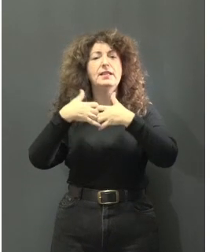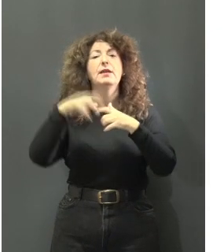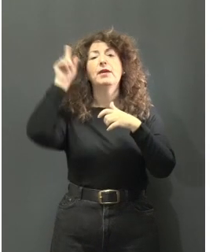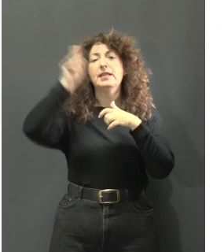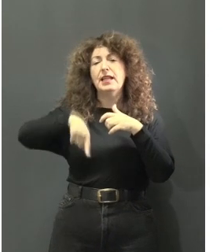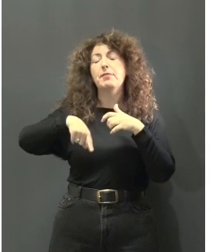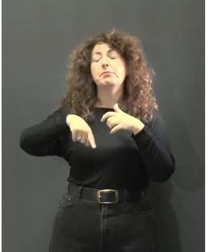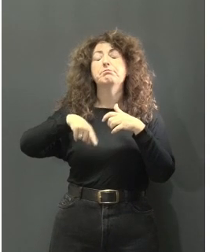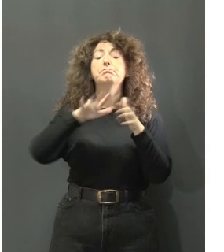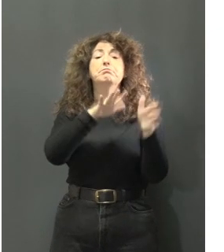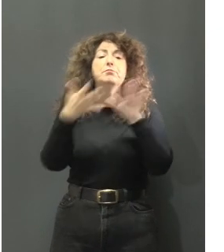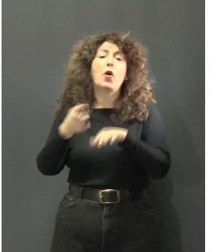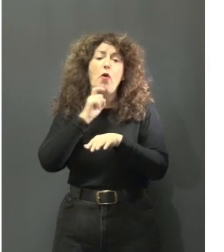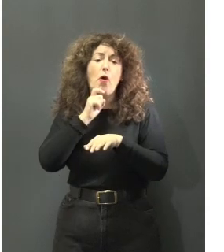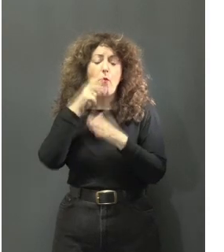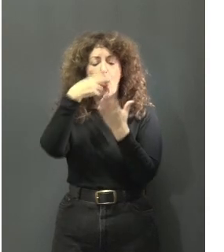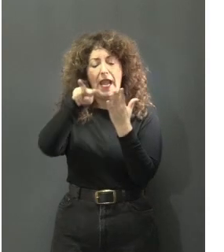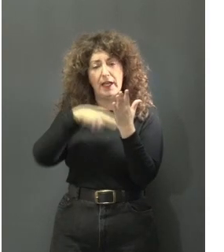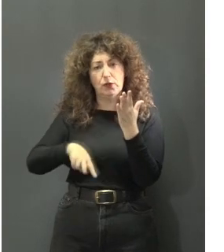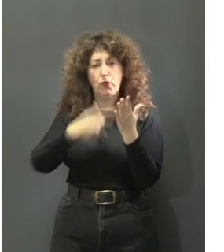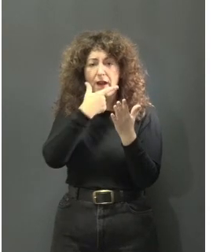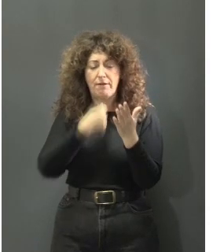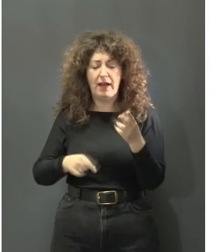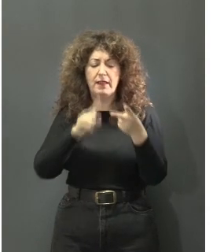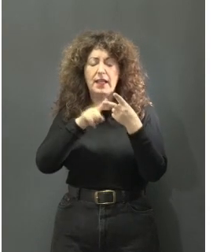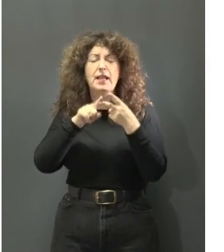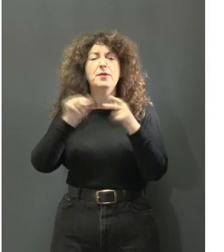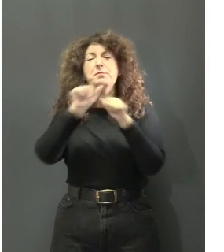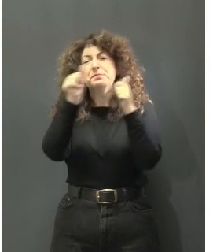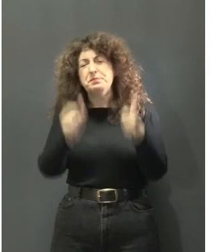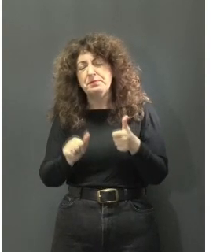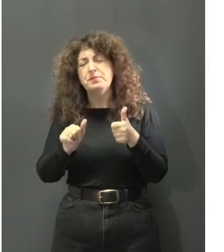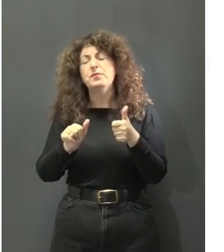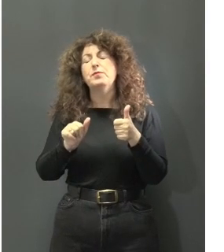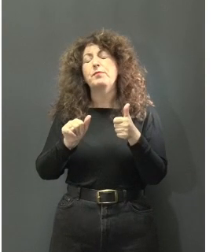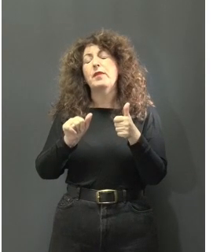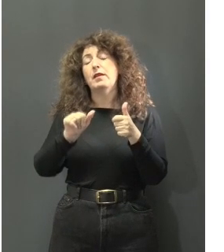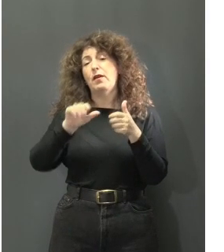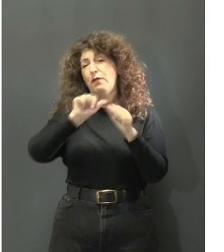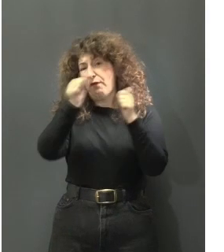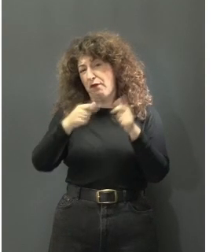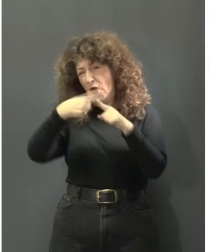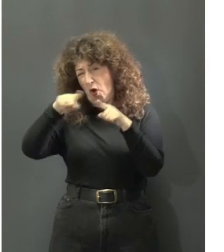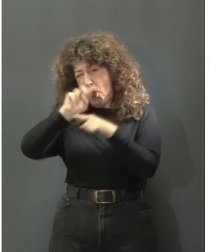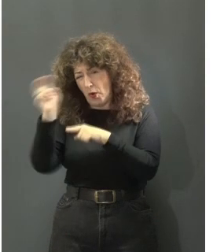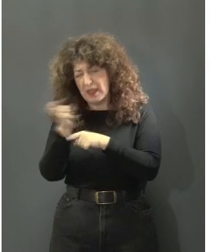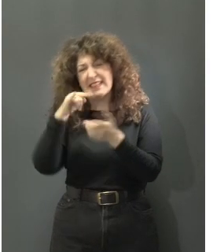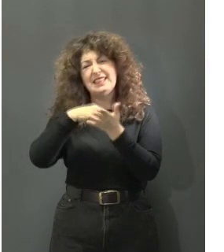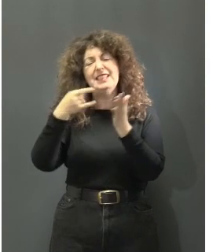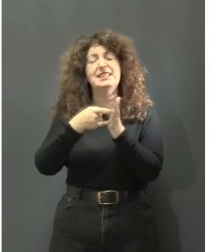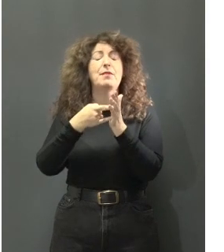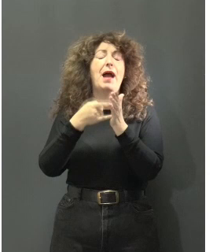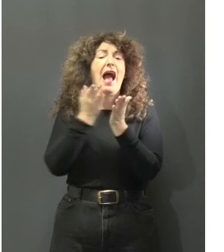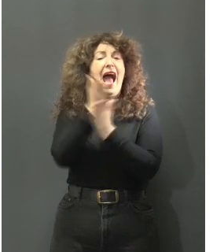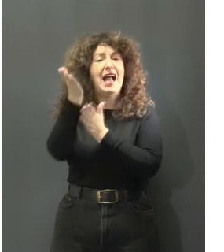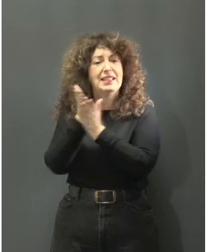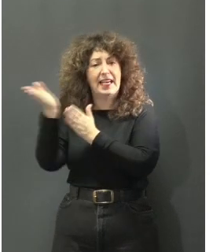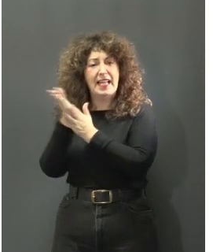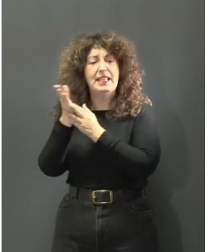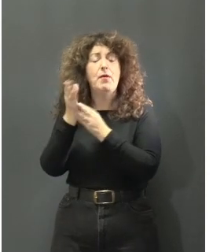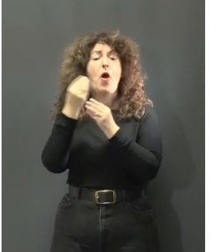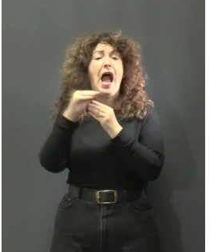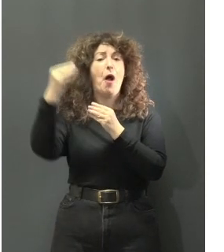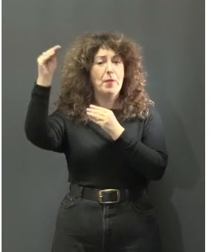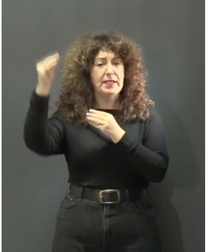lectura fácil, modos, medios, formatos y sistemas aumentativos y alternativos de comunicación, pictogramas y